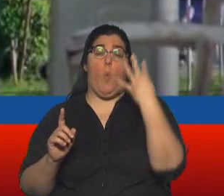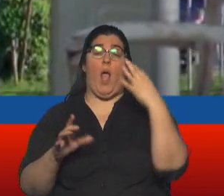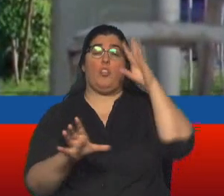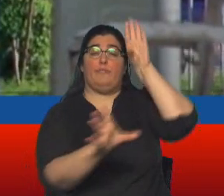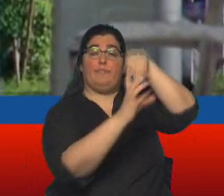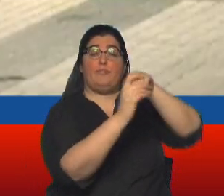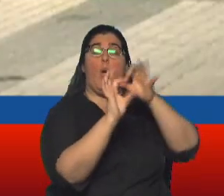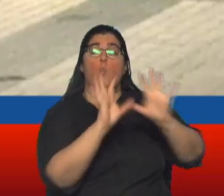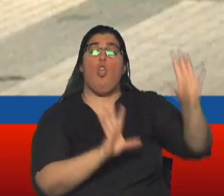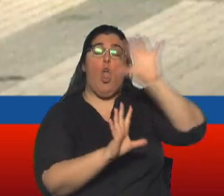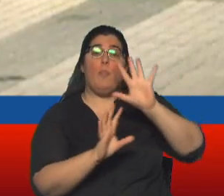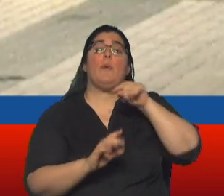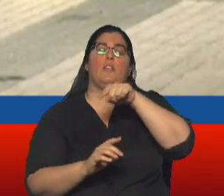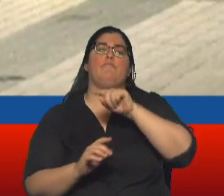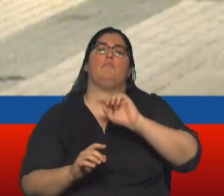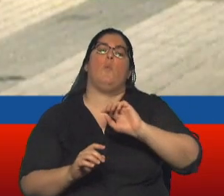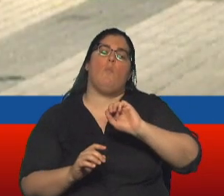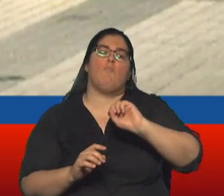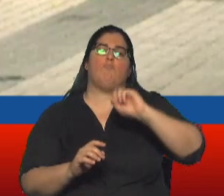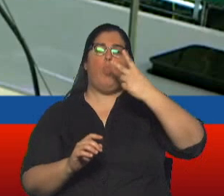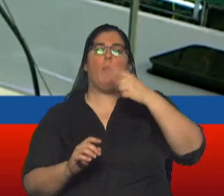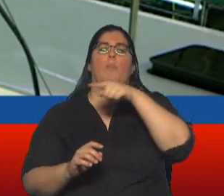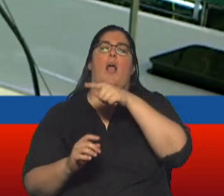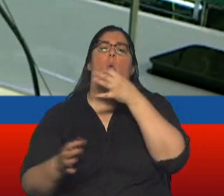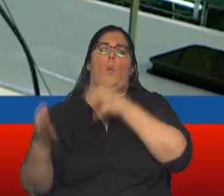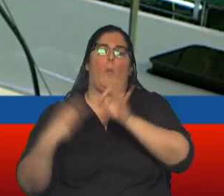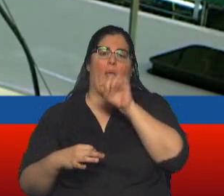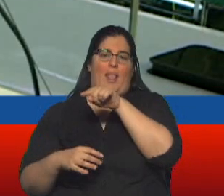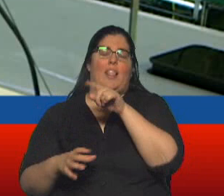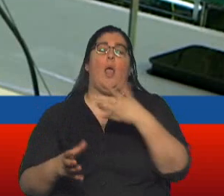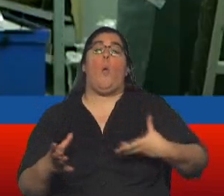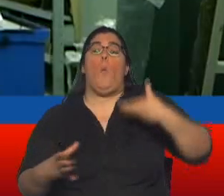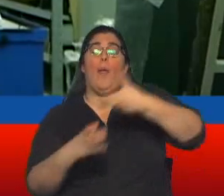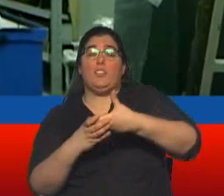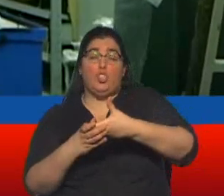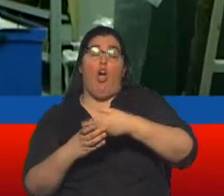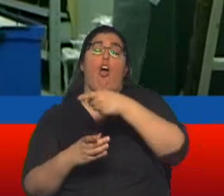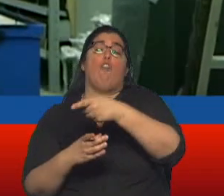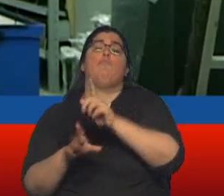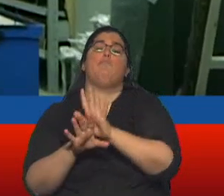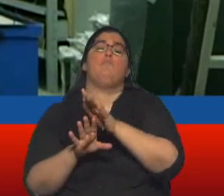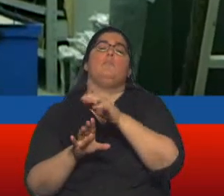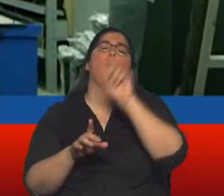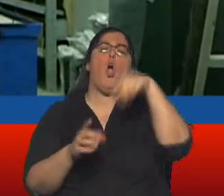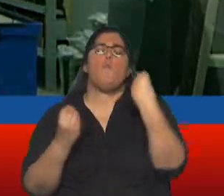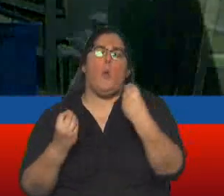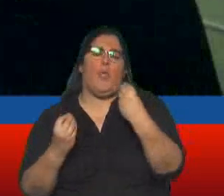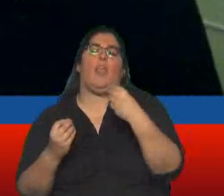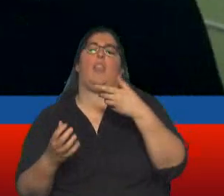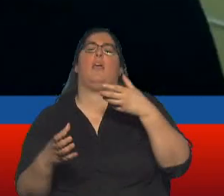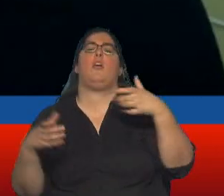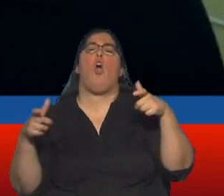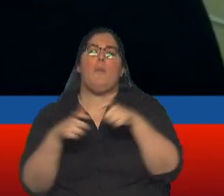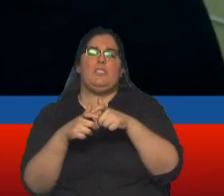Polonia ha duplicado su Producto Bruto Interno. Cerca del 60% de su inversión pública se financia con los fondos asignados por la